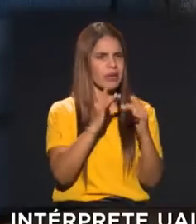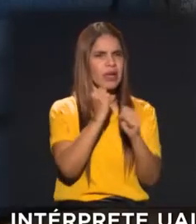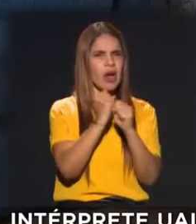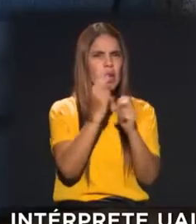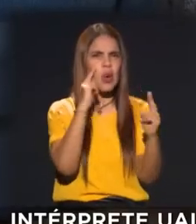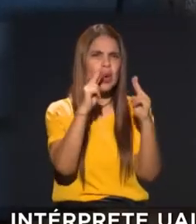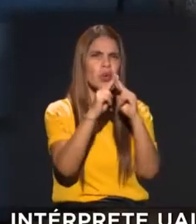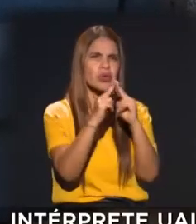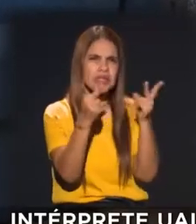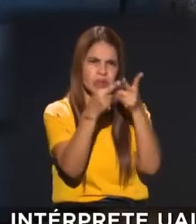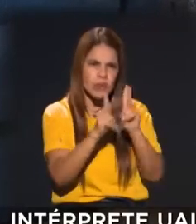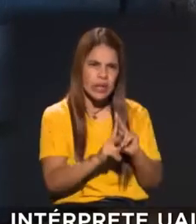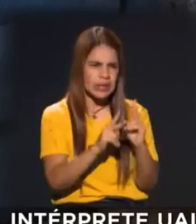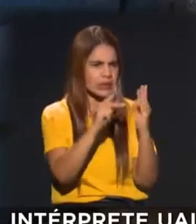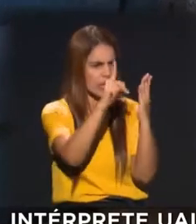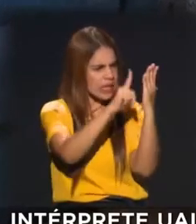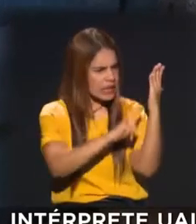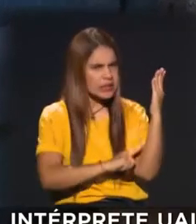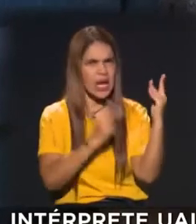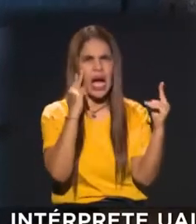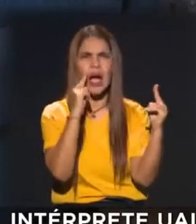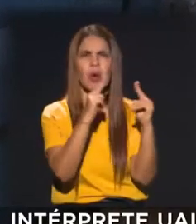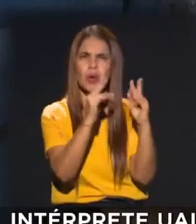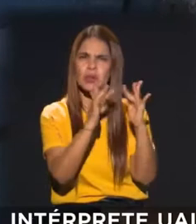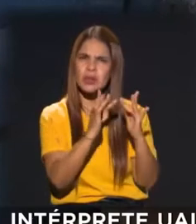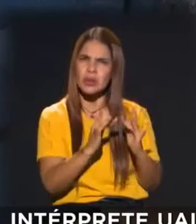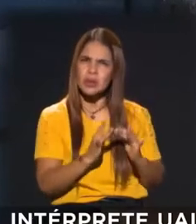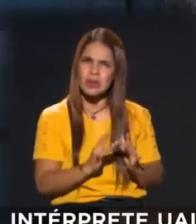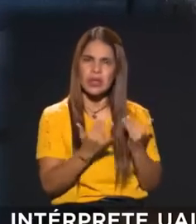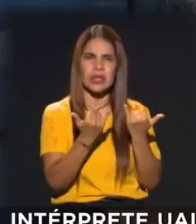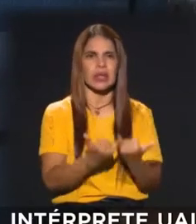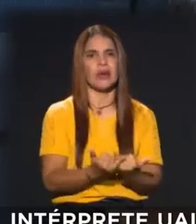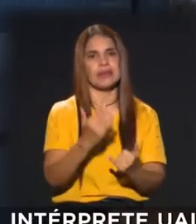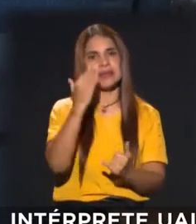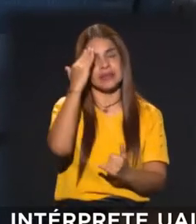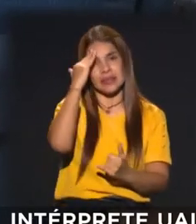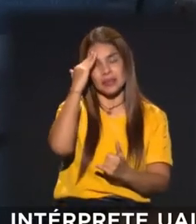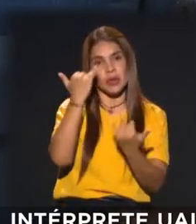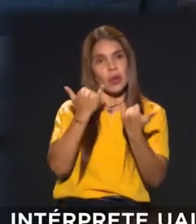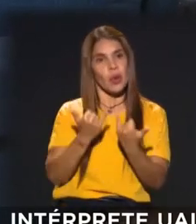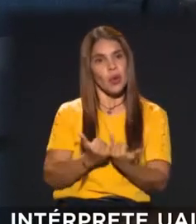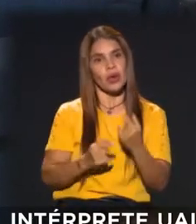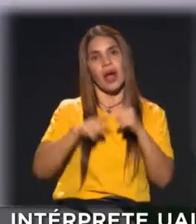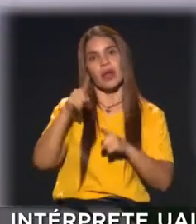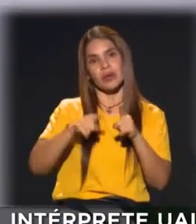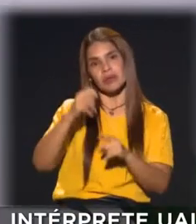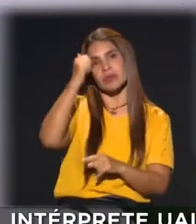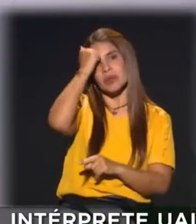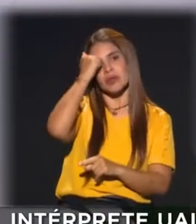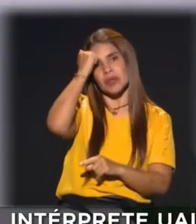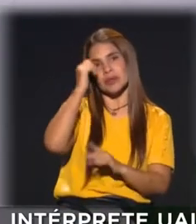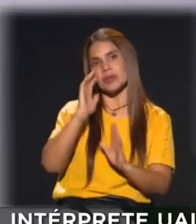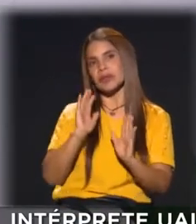cada uno de esas personitas que están en su clase y en este momento que están en la casa. Yo sé que hoy muchos profesores pueden